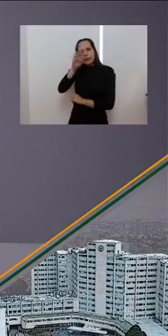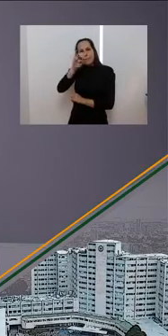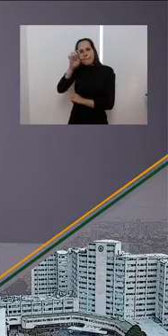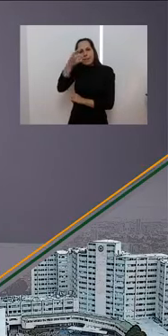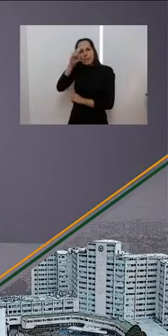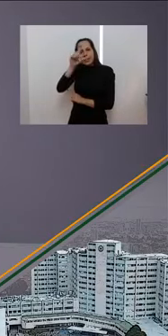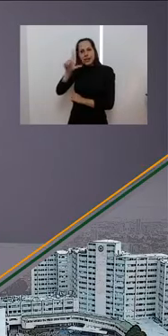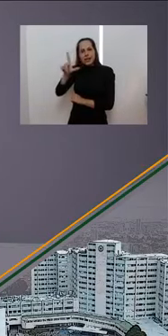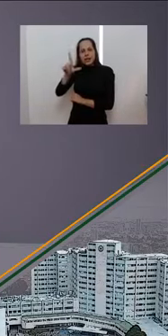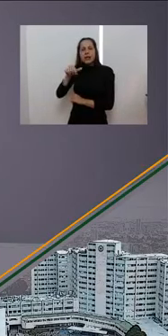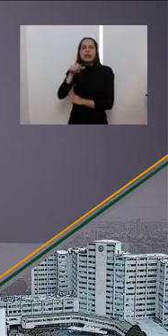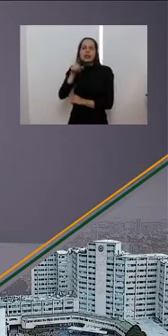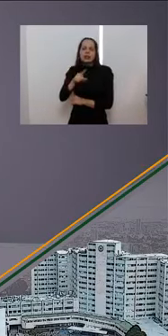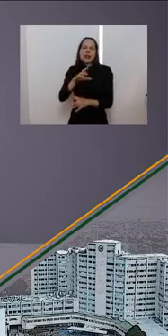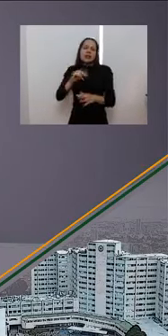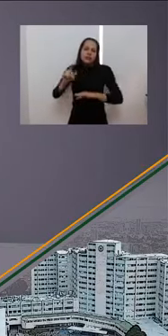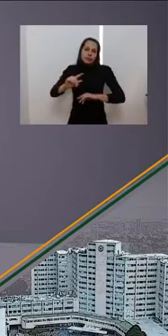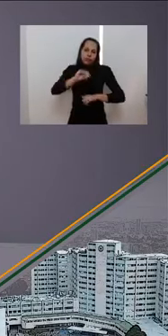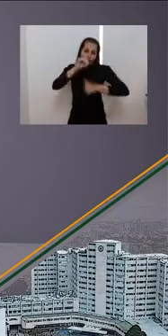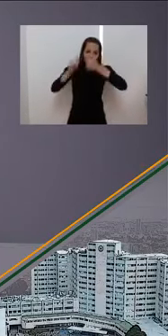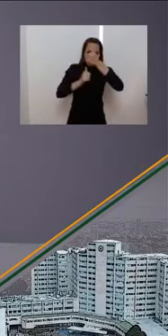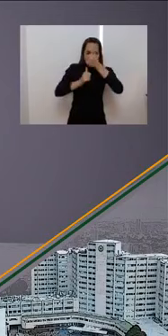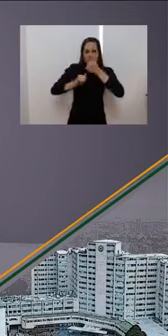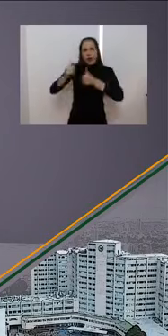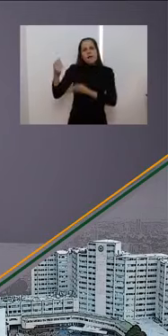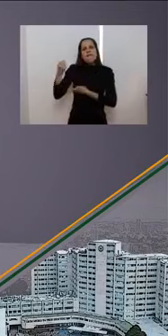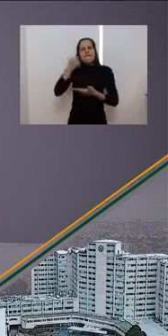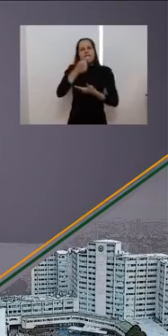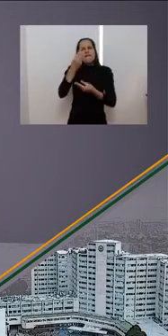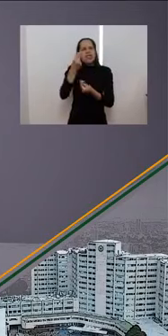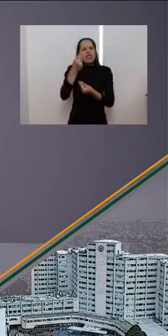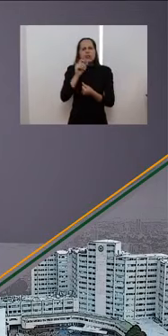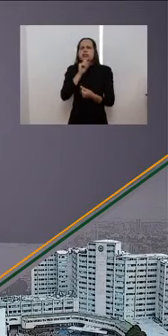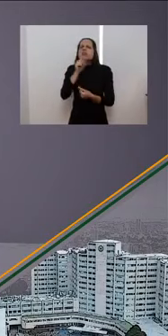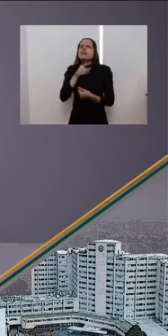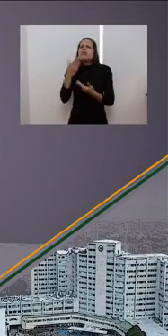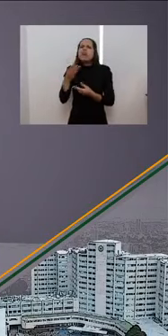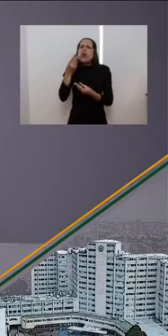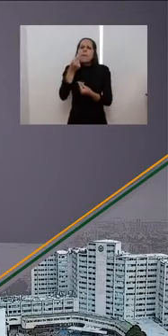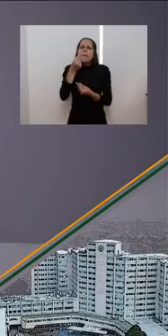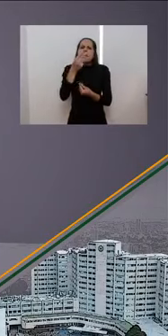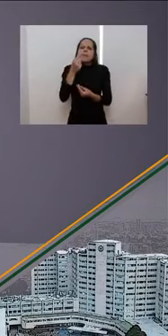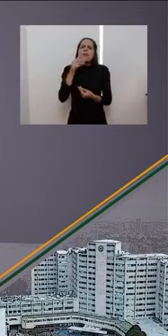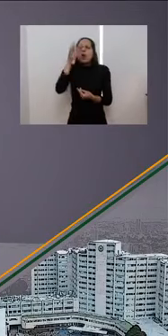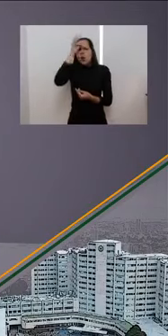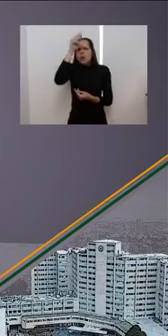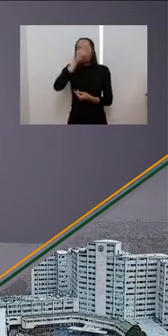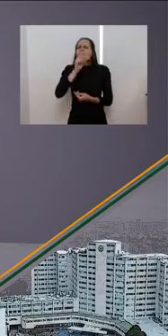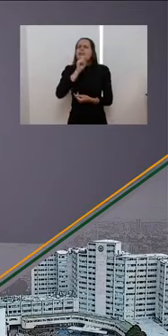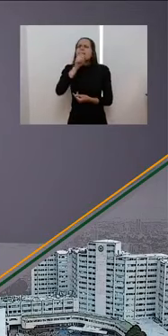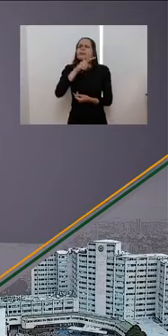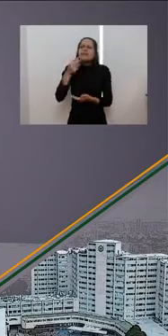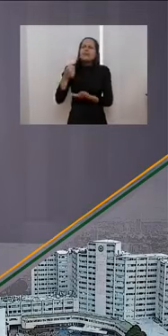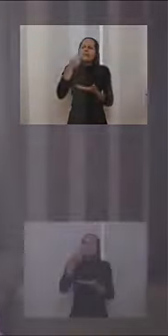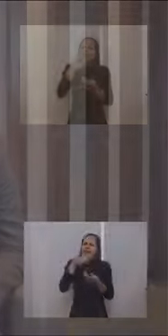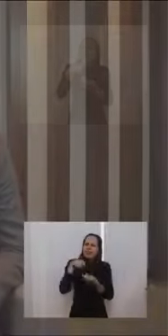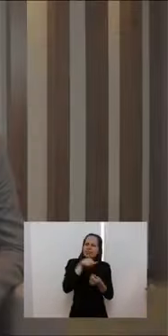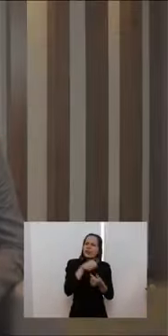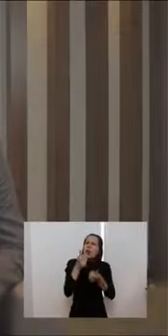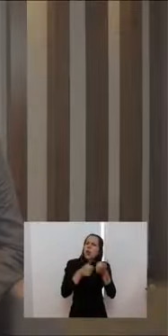de finanzas la pregunta es en qué se han invertido los recursos de los mil ingeniero le doy la